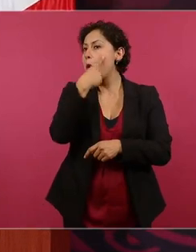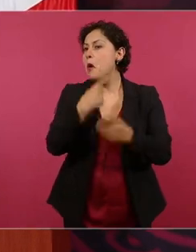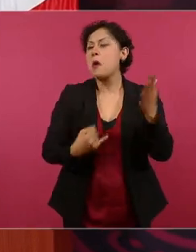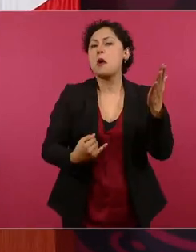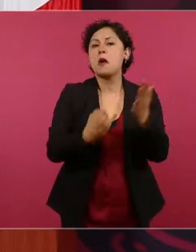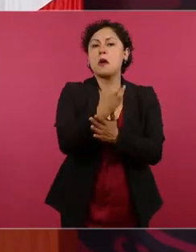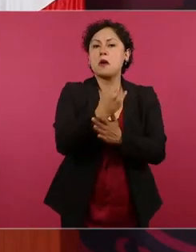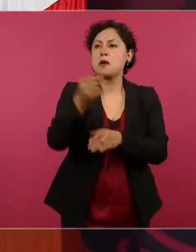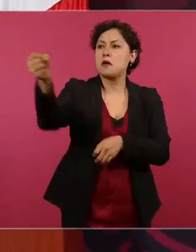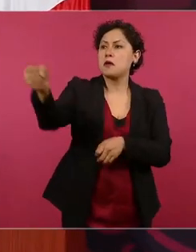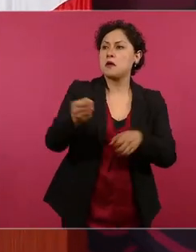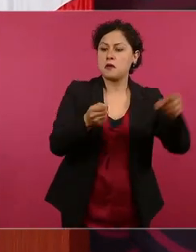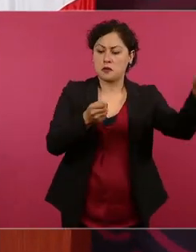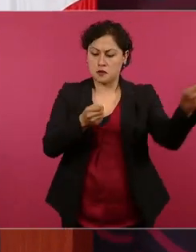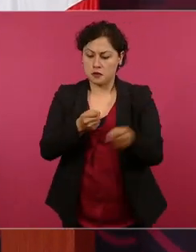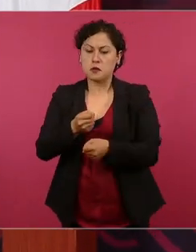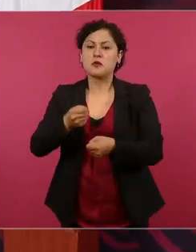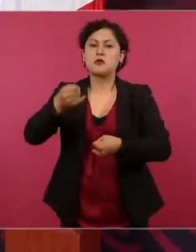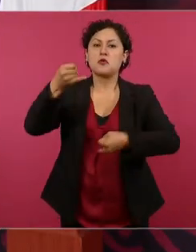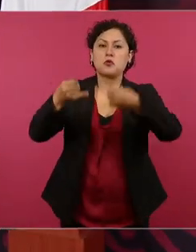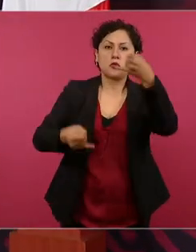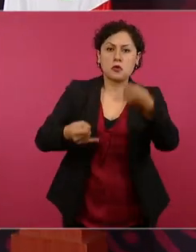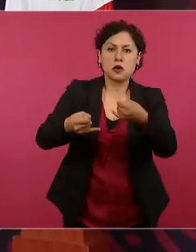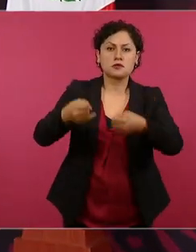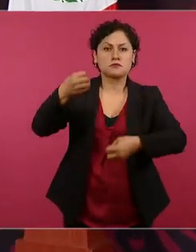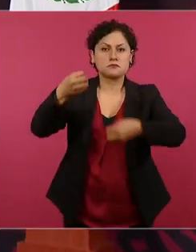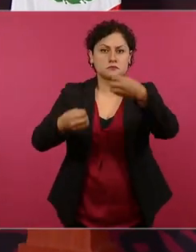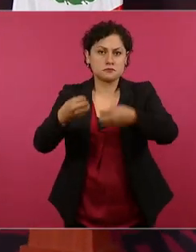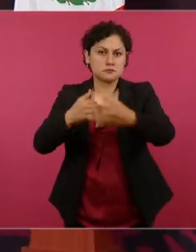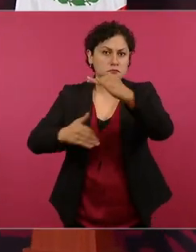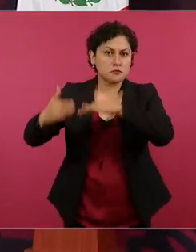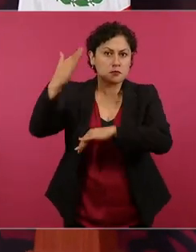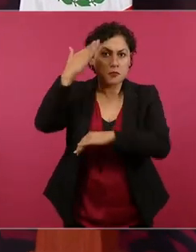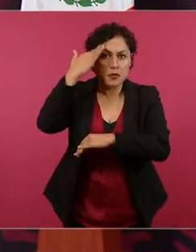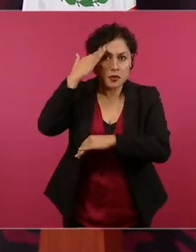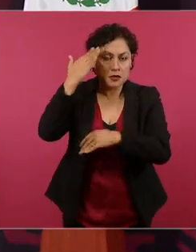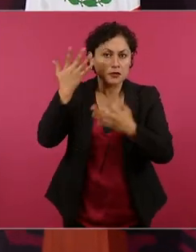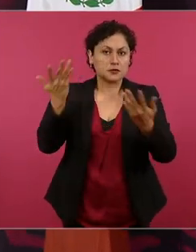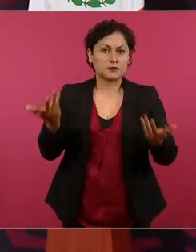a los magistrados, a los ministros,